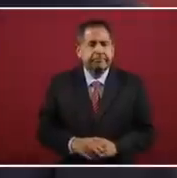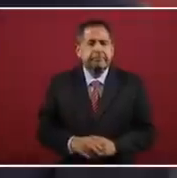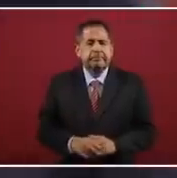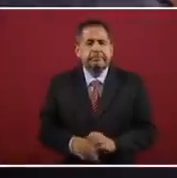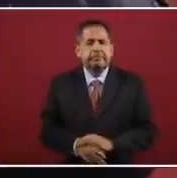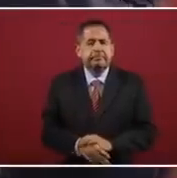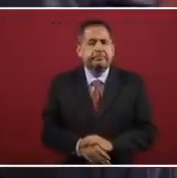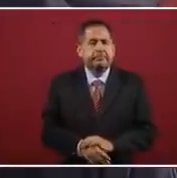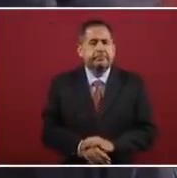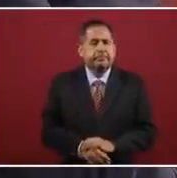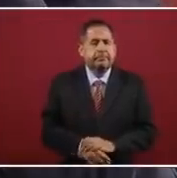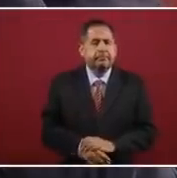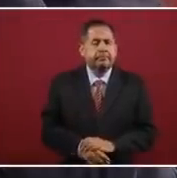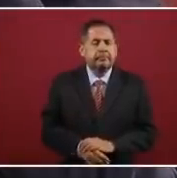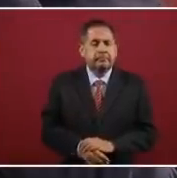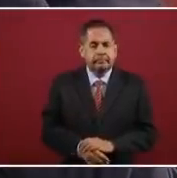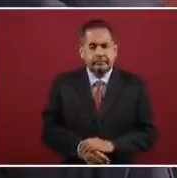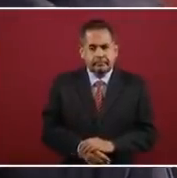porque